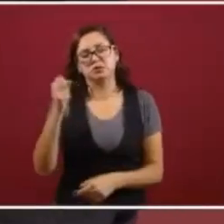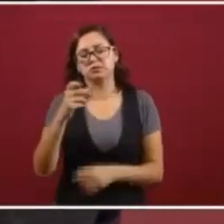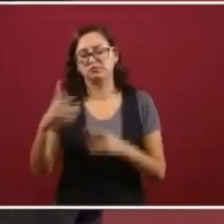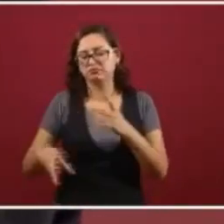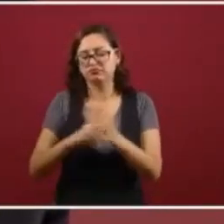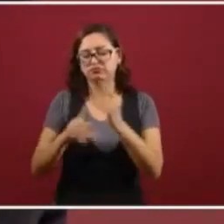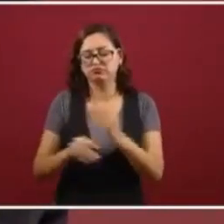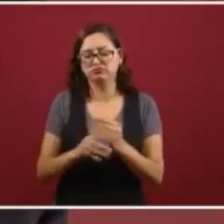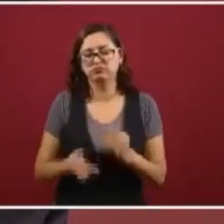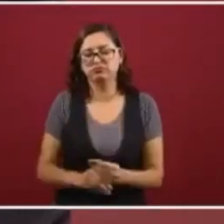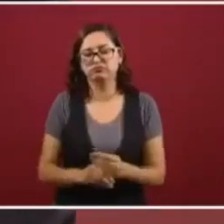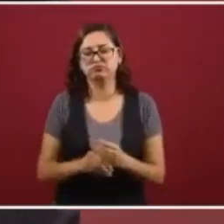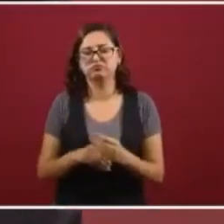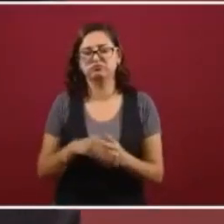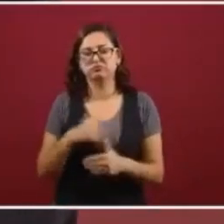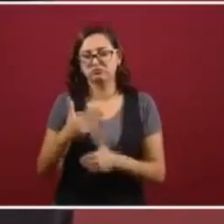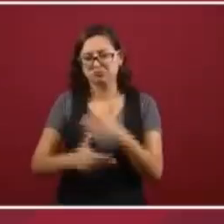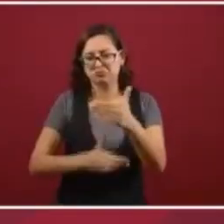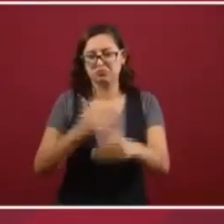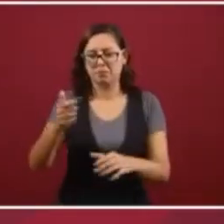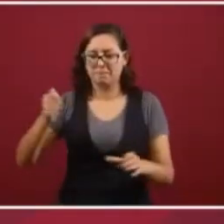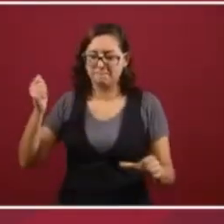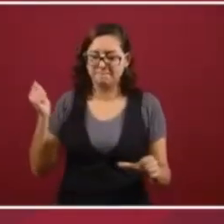y se les tiene que dar